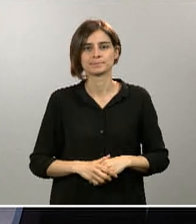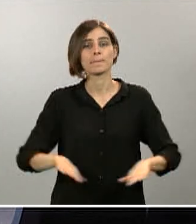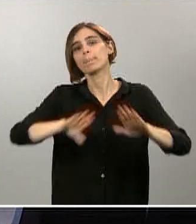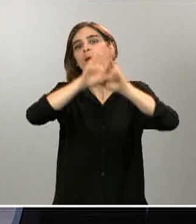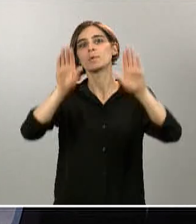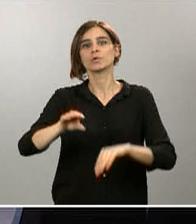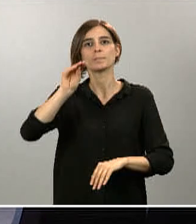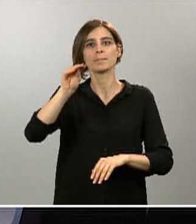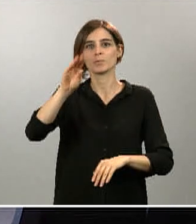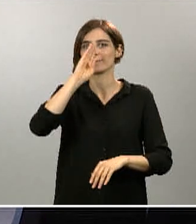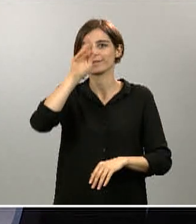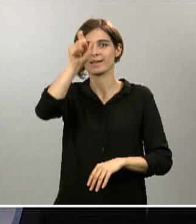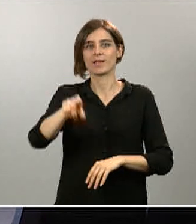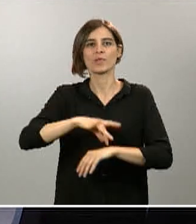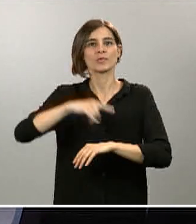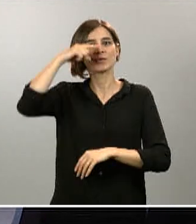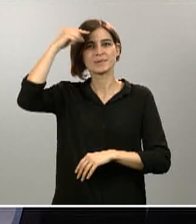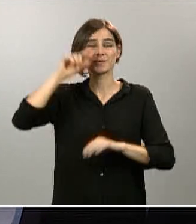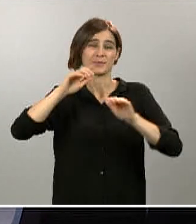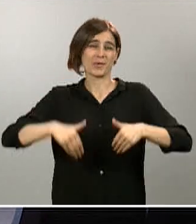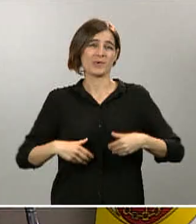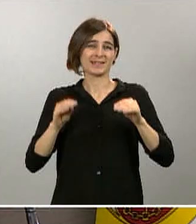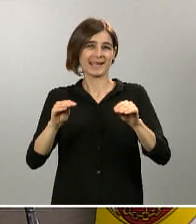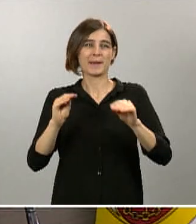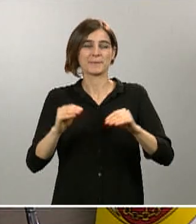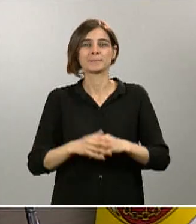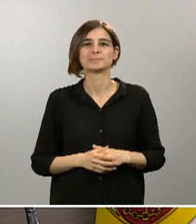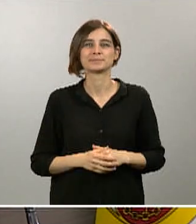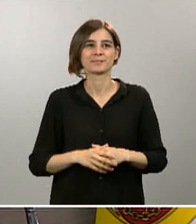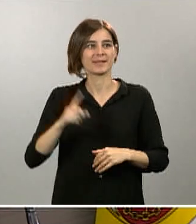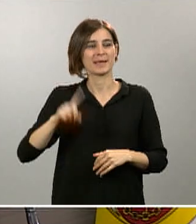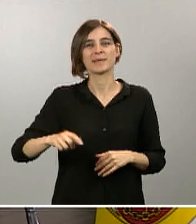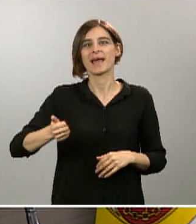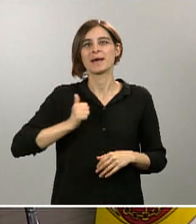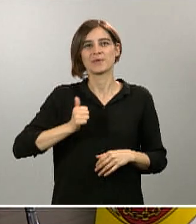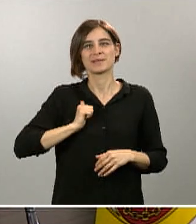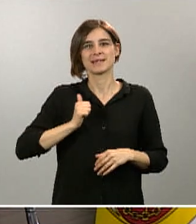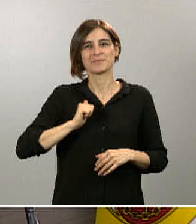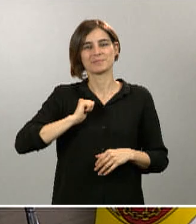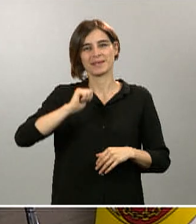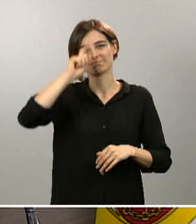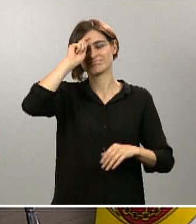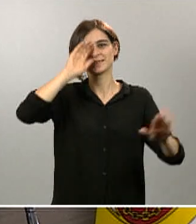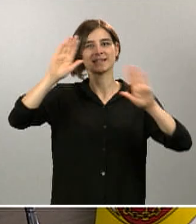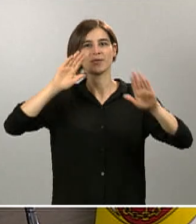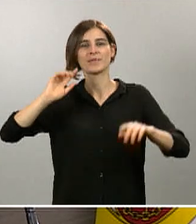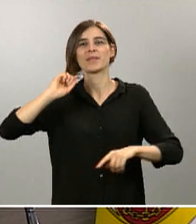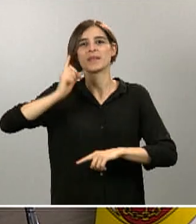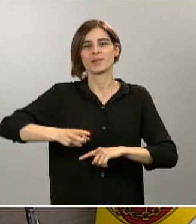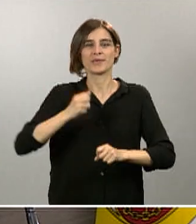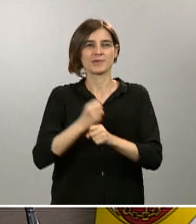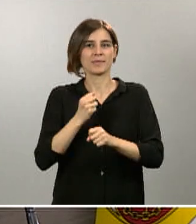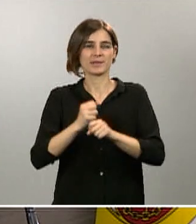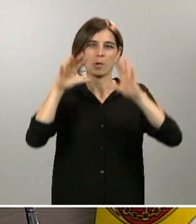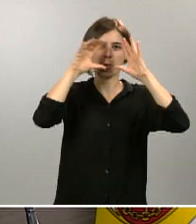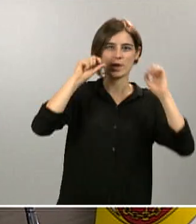Simón acerca de su retorno, doctor, y aprovechamos también para enviar un saludo a los directores operativos de la Guardia Civil y de la Policía